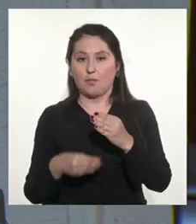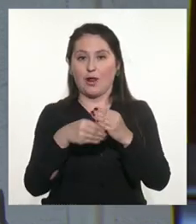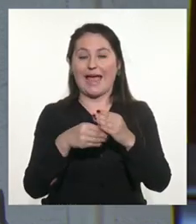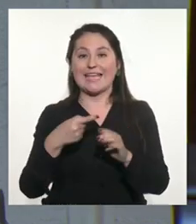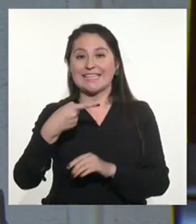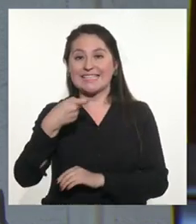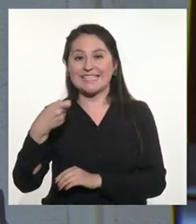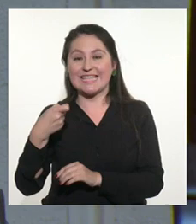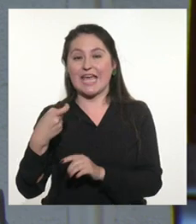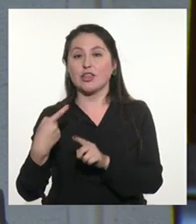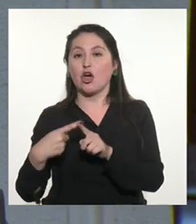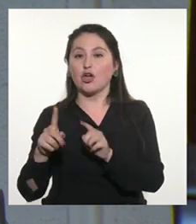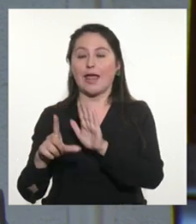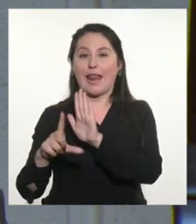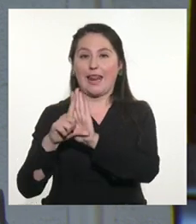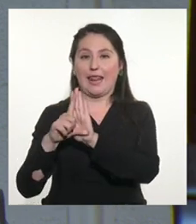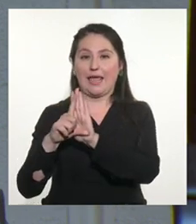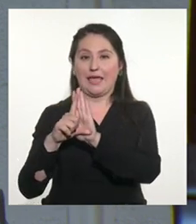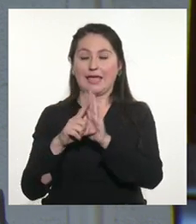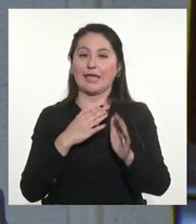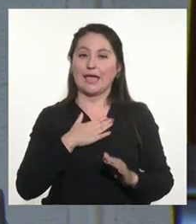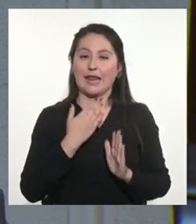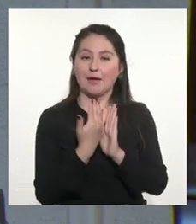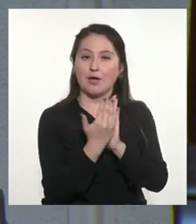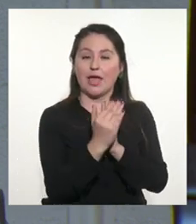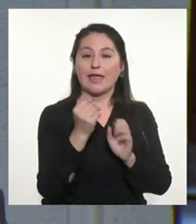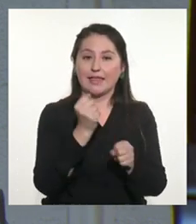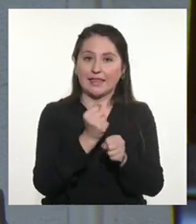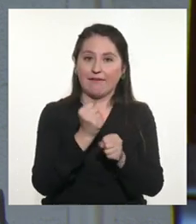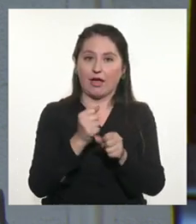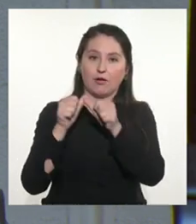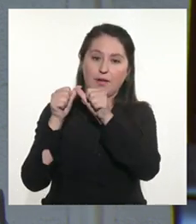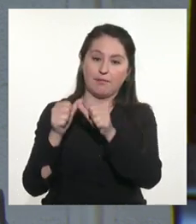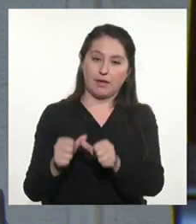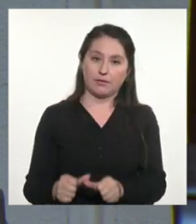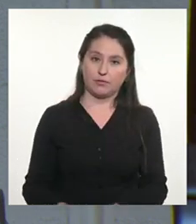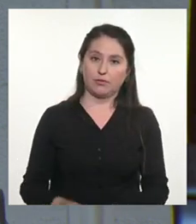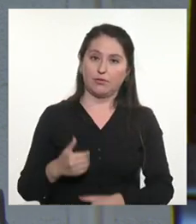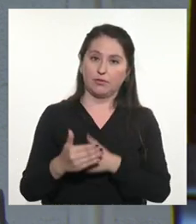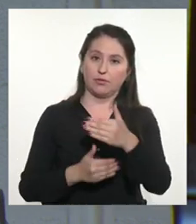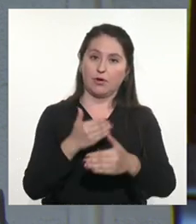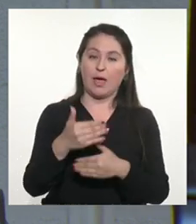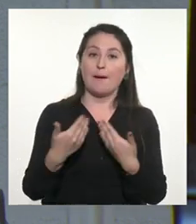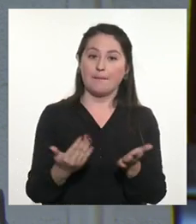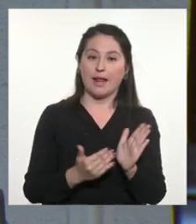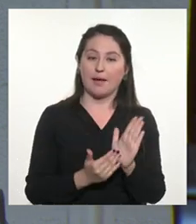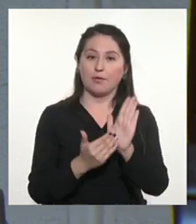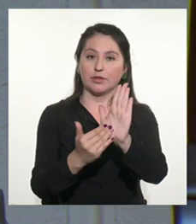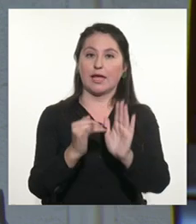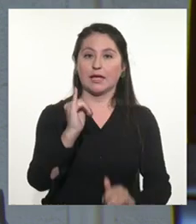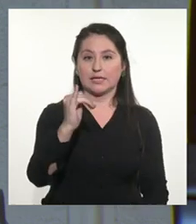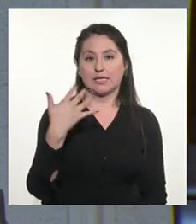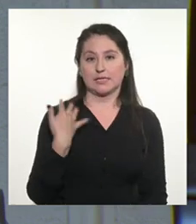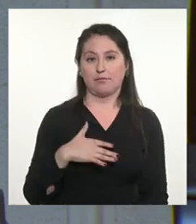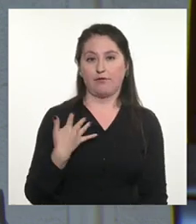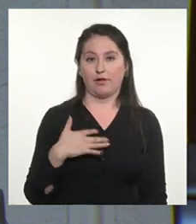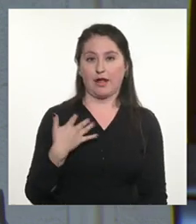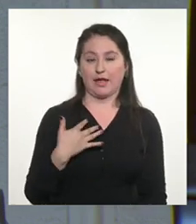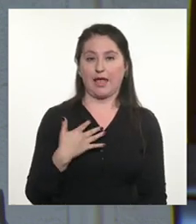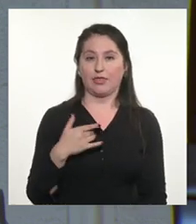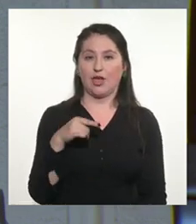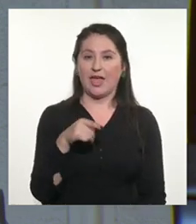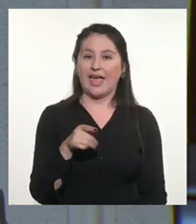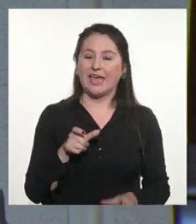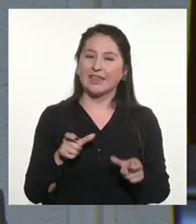identificando porque este trabajo nosotros lo queremos en forma permanente para poder dar una señal de que es importante simplificar nuestro entramado